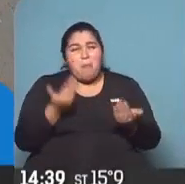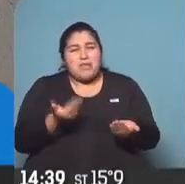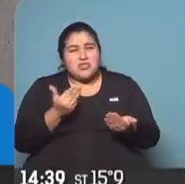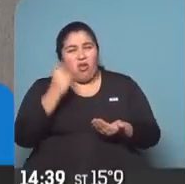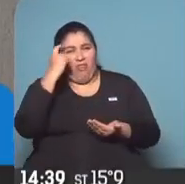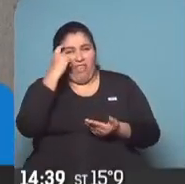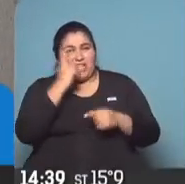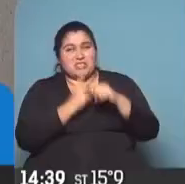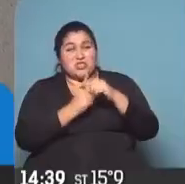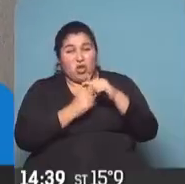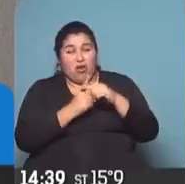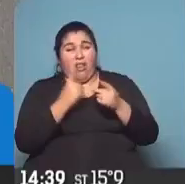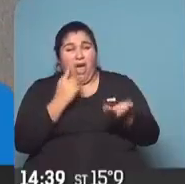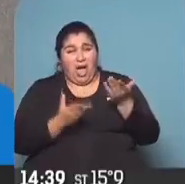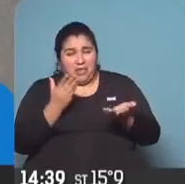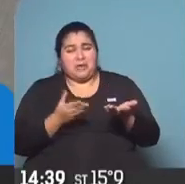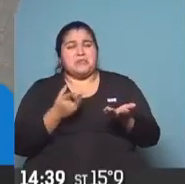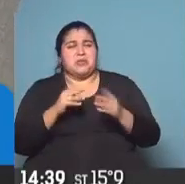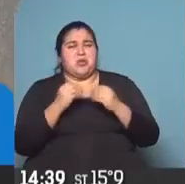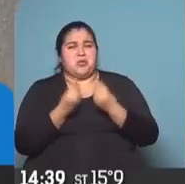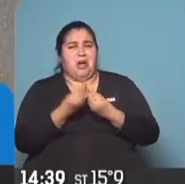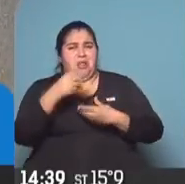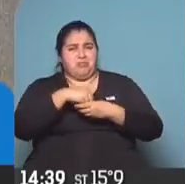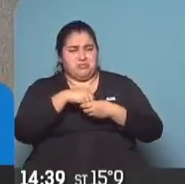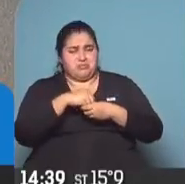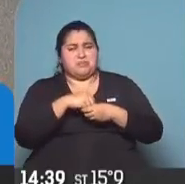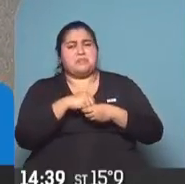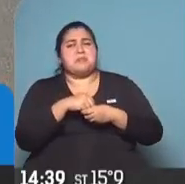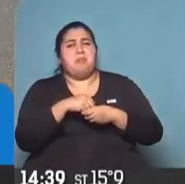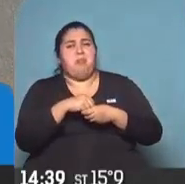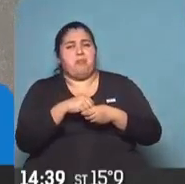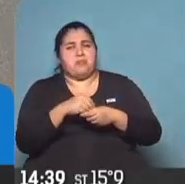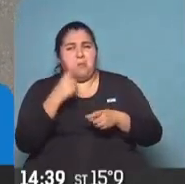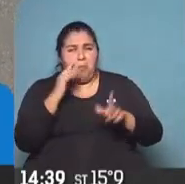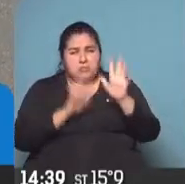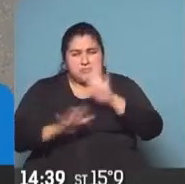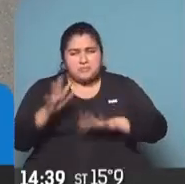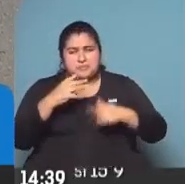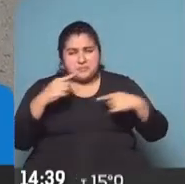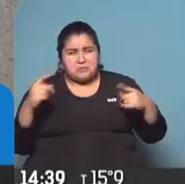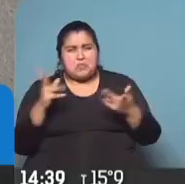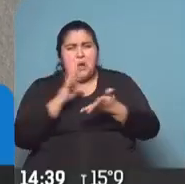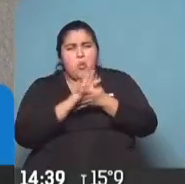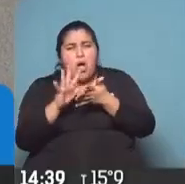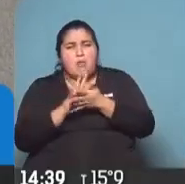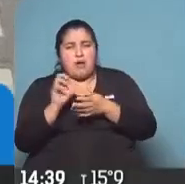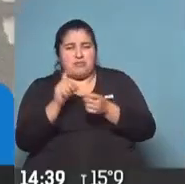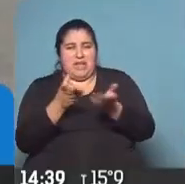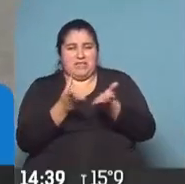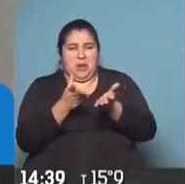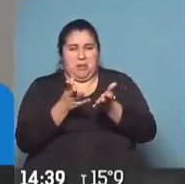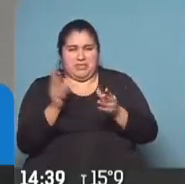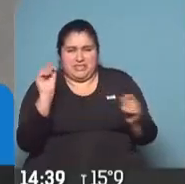heladas en 36 discos enfrentas unidades que han sido reacondicionadas y puestos nuevamente en servicio